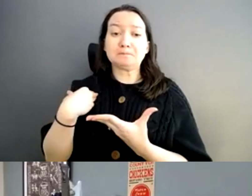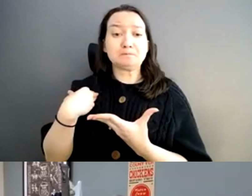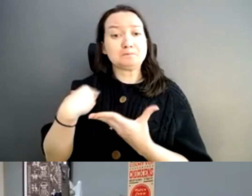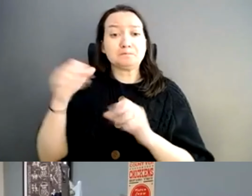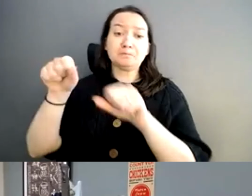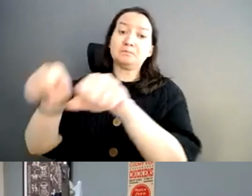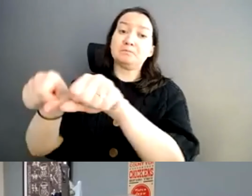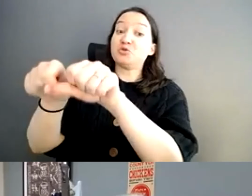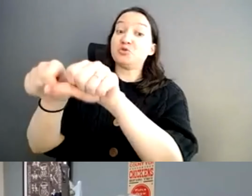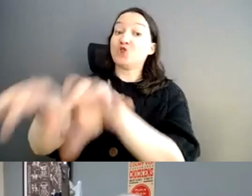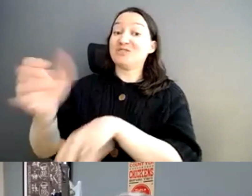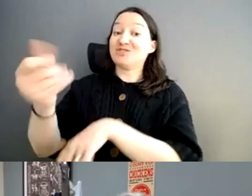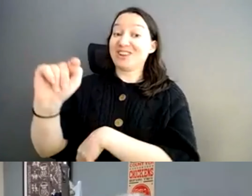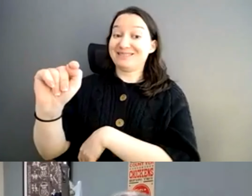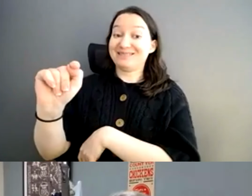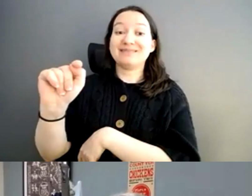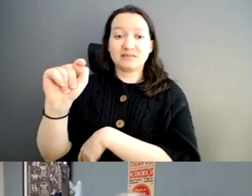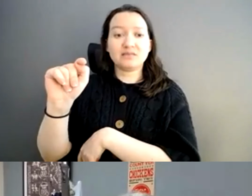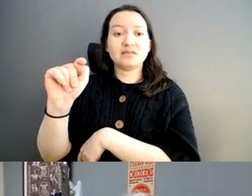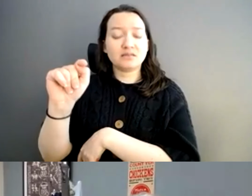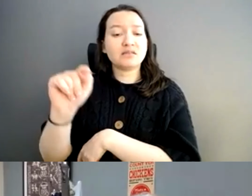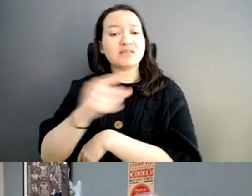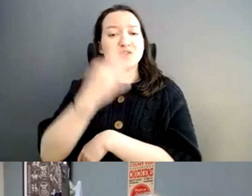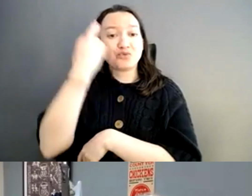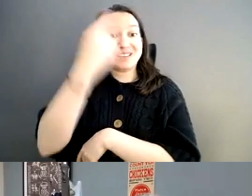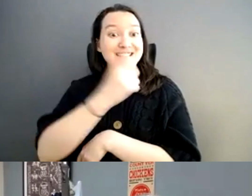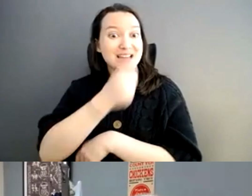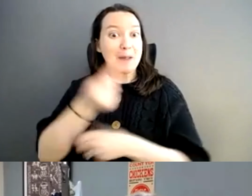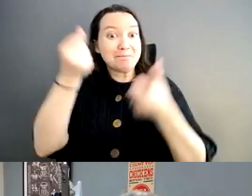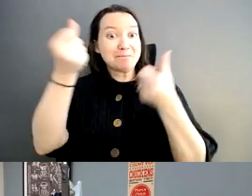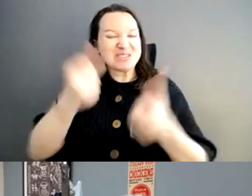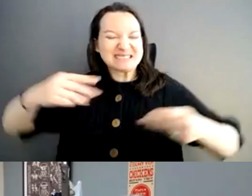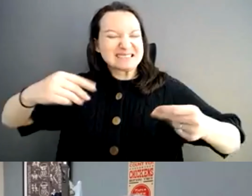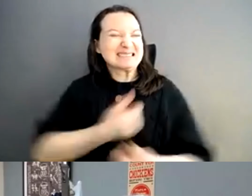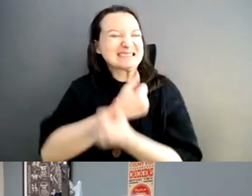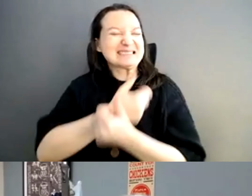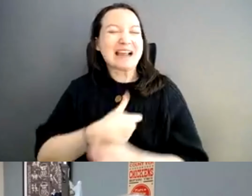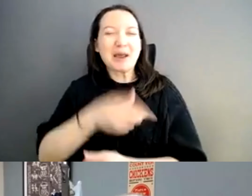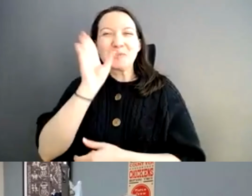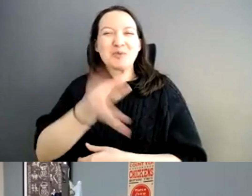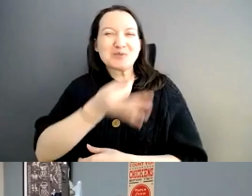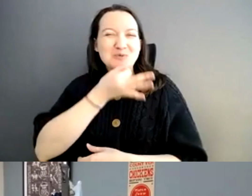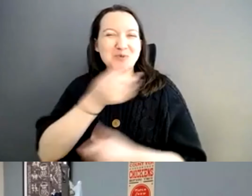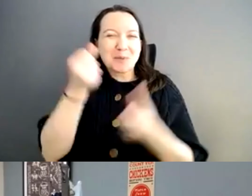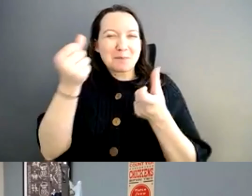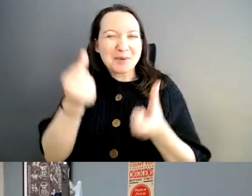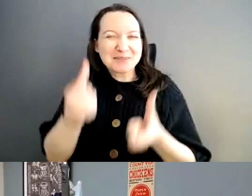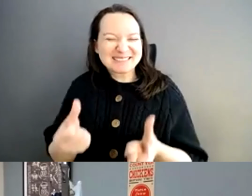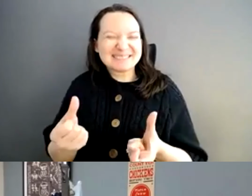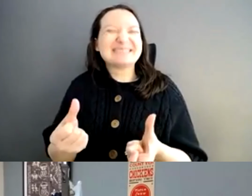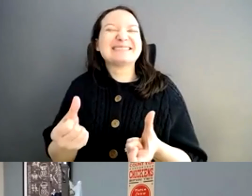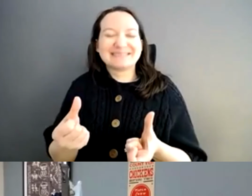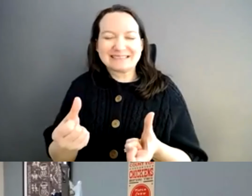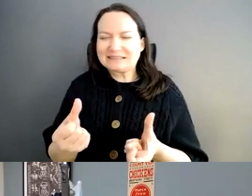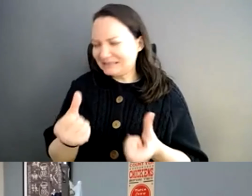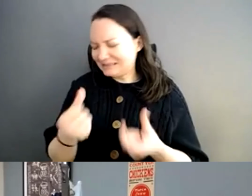semanas, que iba a manejar en el chat para que utilicen ustedes, pero me di cuenta que no está publicada, así que la voy a